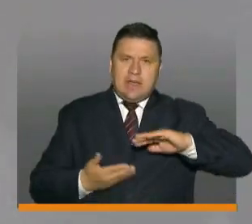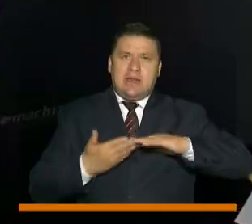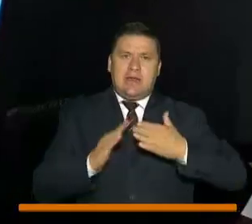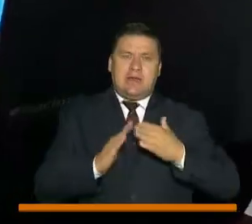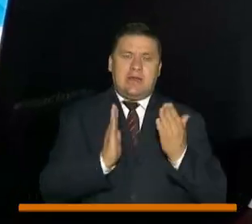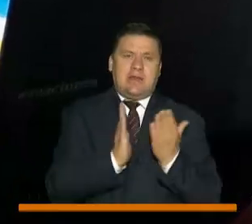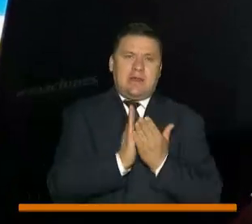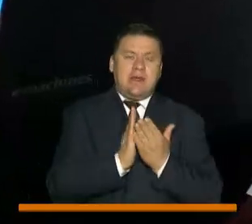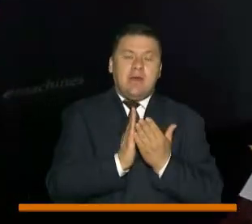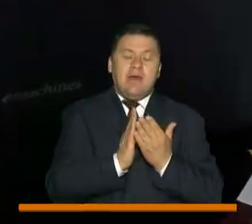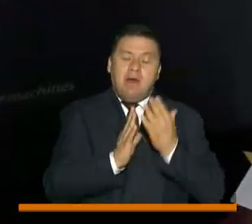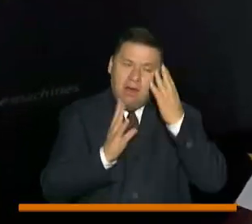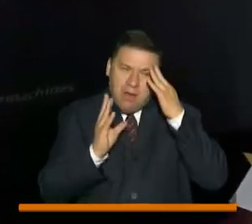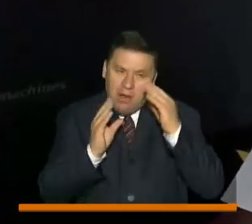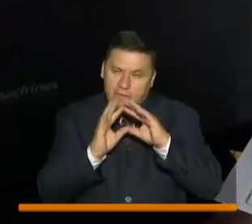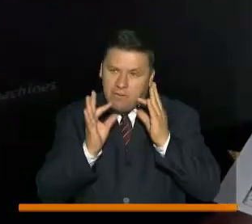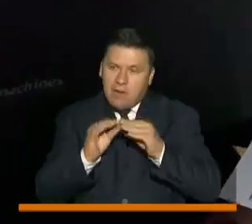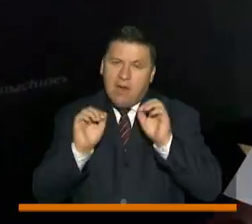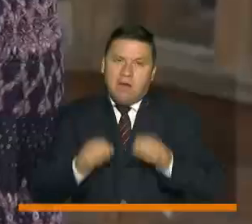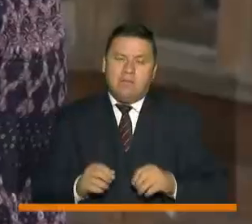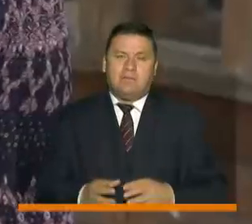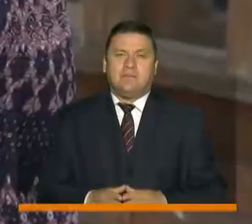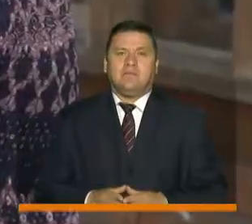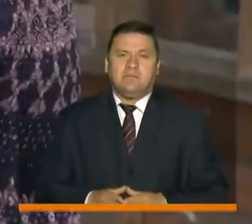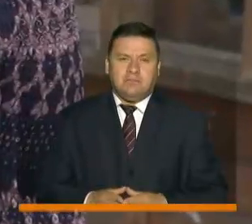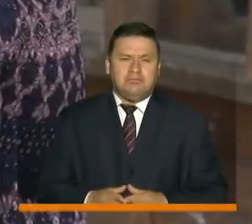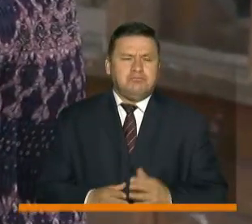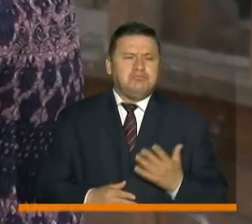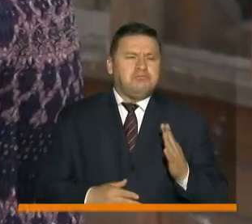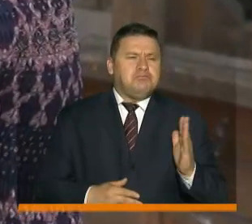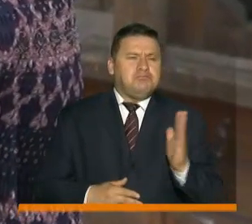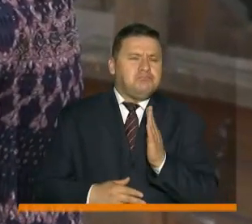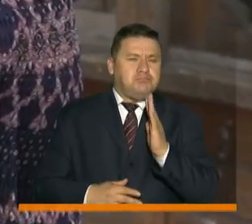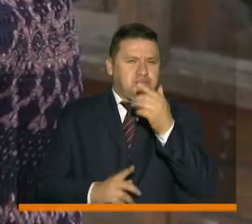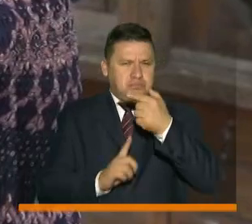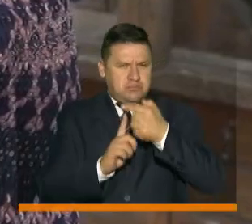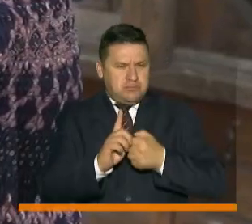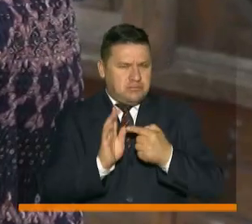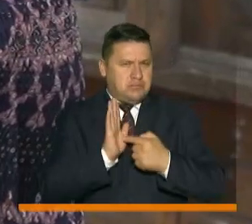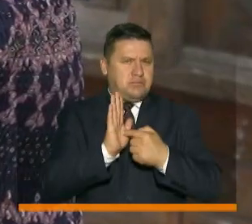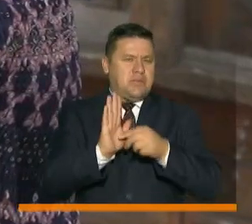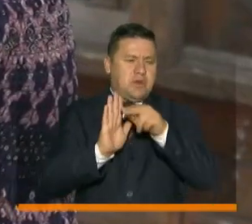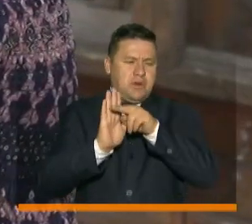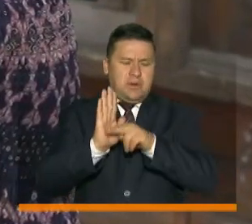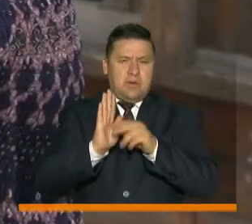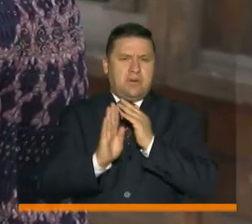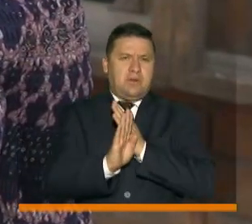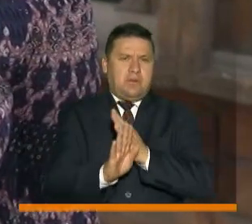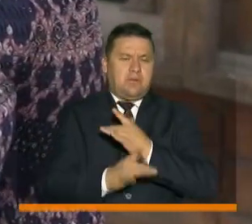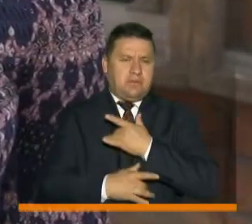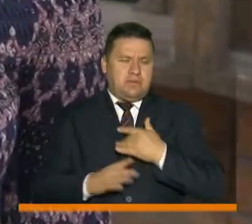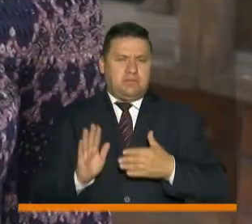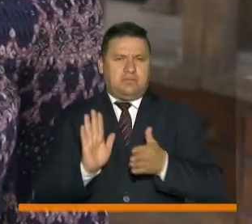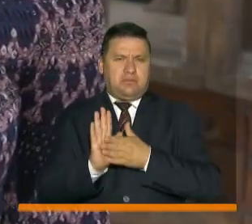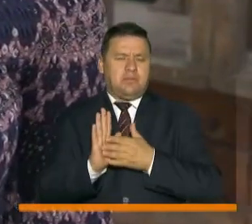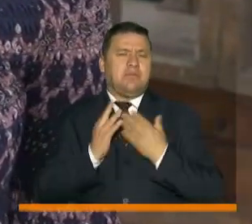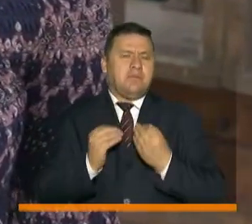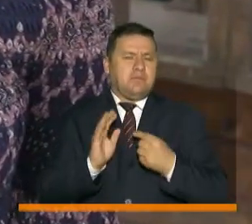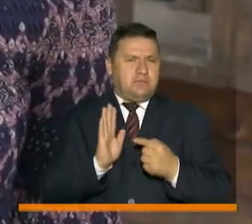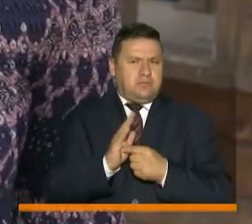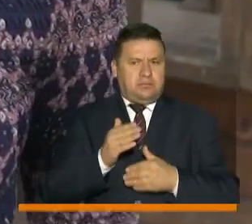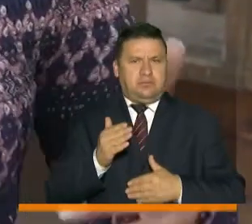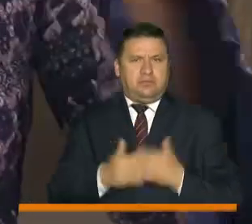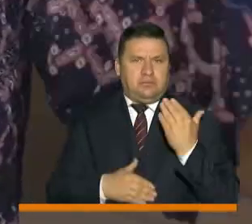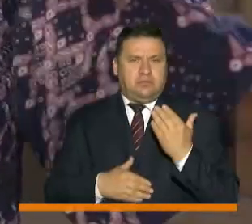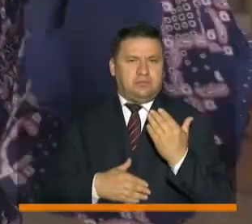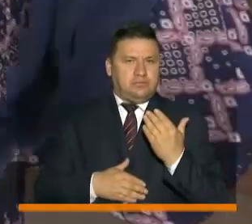educativa y el consentimiento de las familias. Hace aproximadamente un mes presentamos los protocolos de bioseguridad para